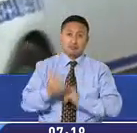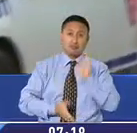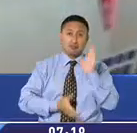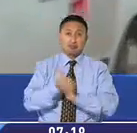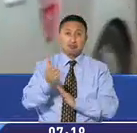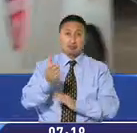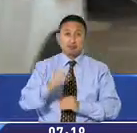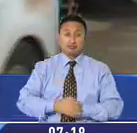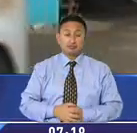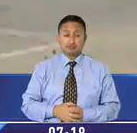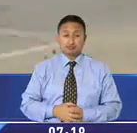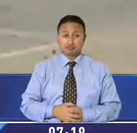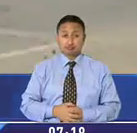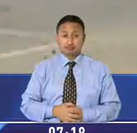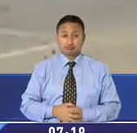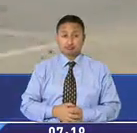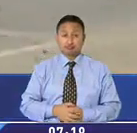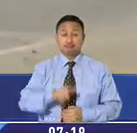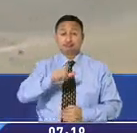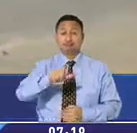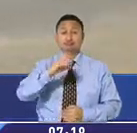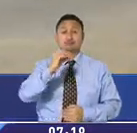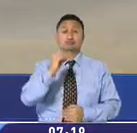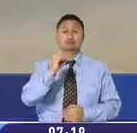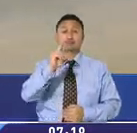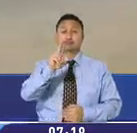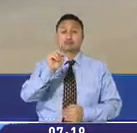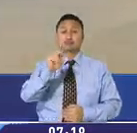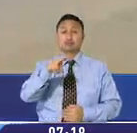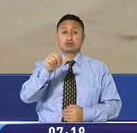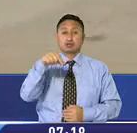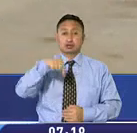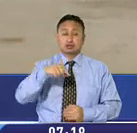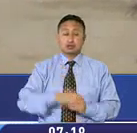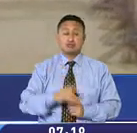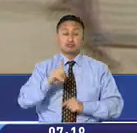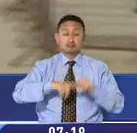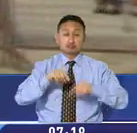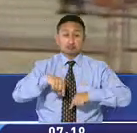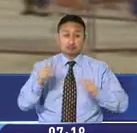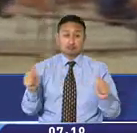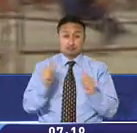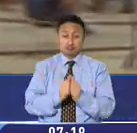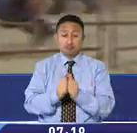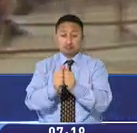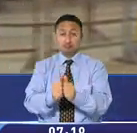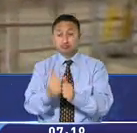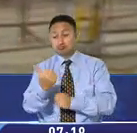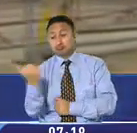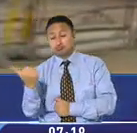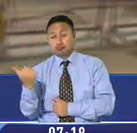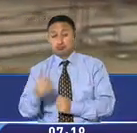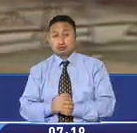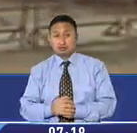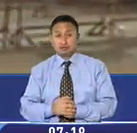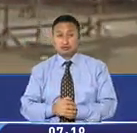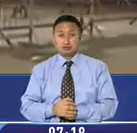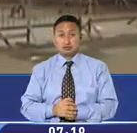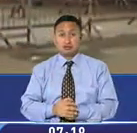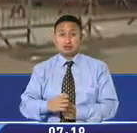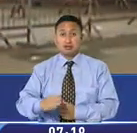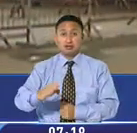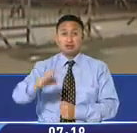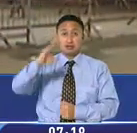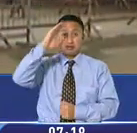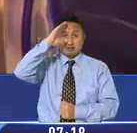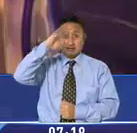así lo cumplió. Lorena Calderón León salió en el auto de su amigo. En el asiento del copiloto iba el agente encargado de